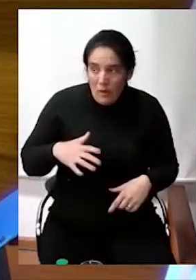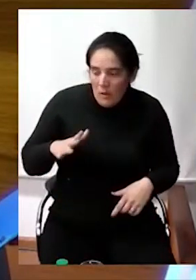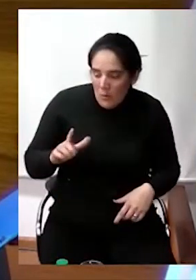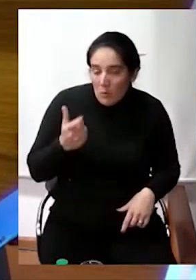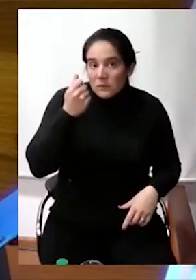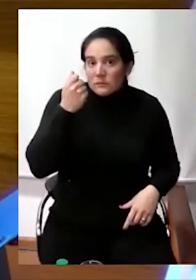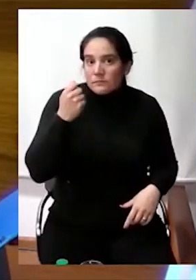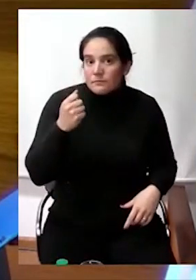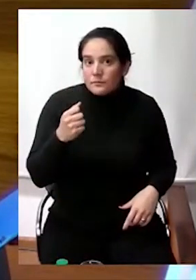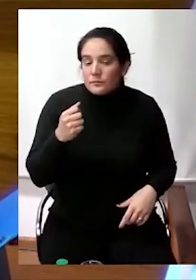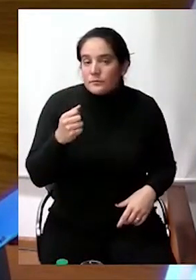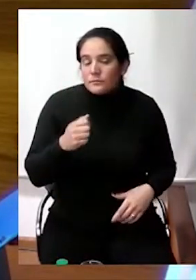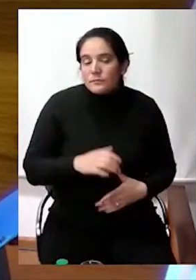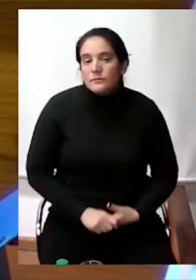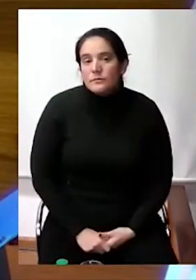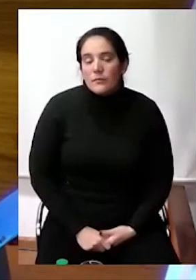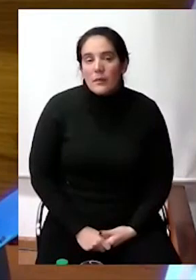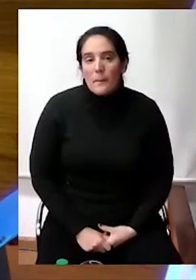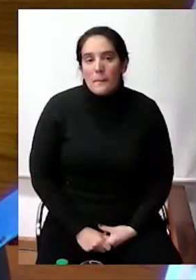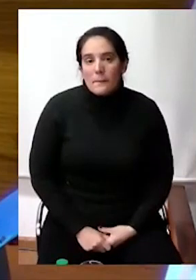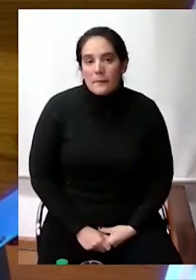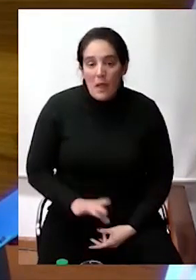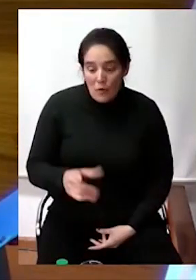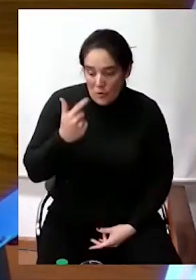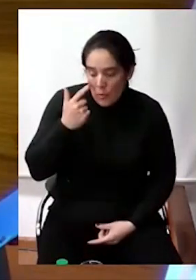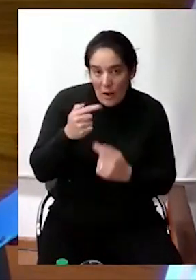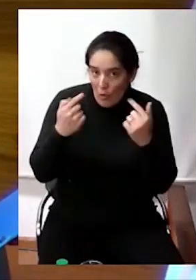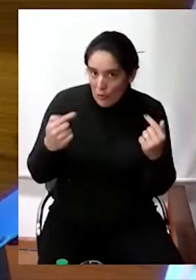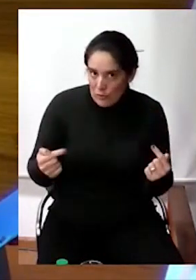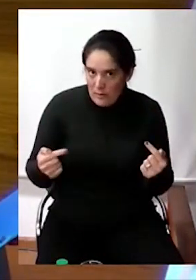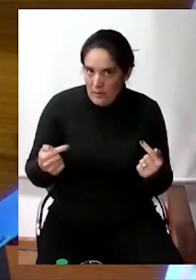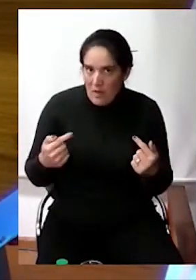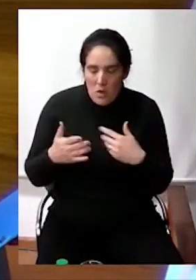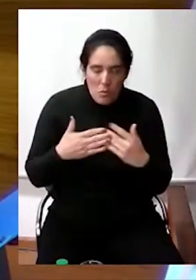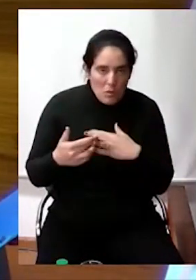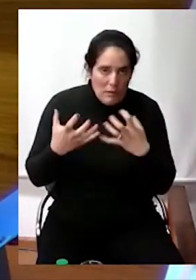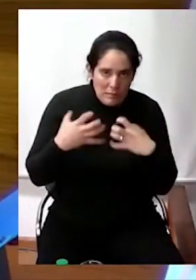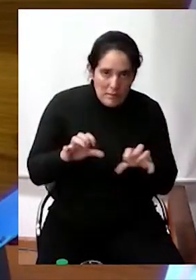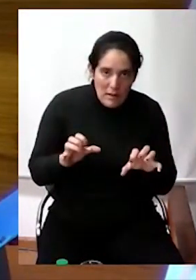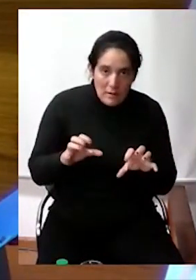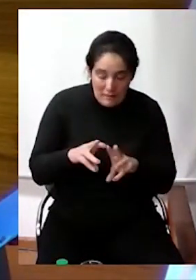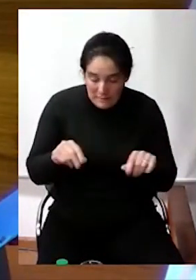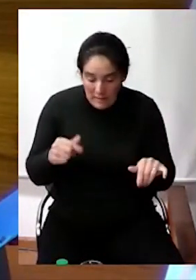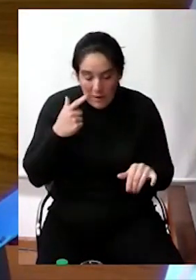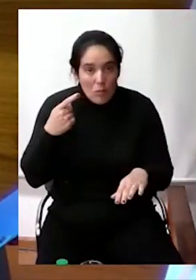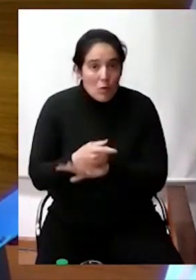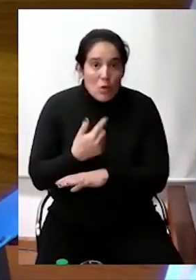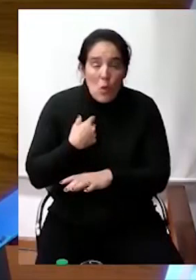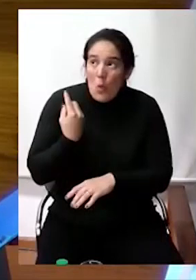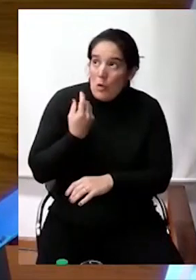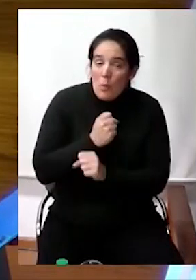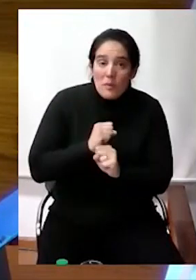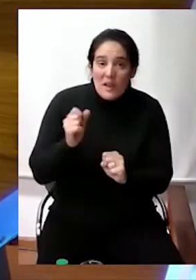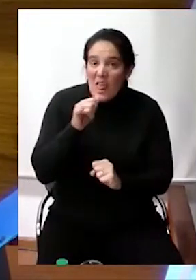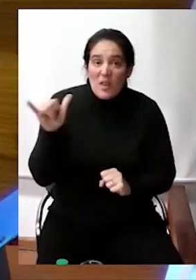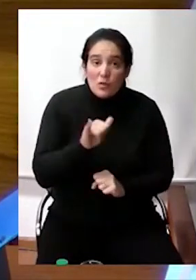encontramos alguna eh intervención de sea de quien sea en el territorio que pueda afectar algo lo que podemos hacer es don